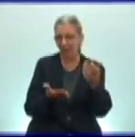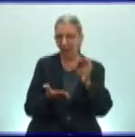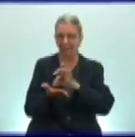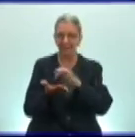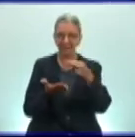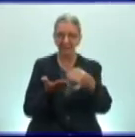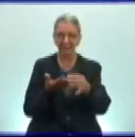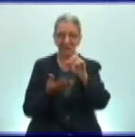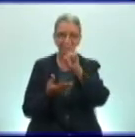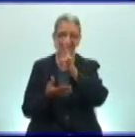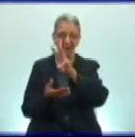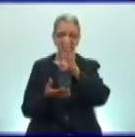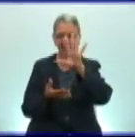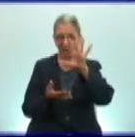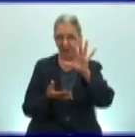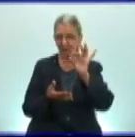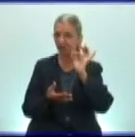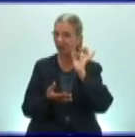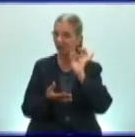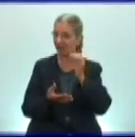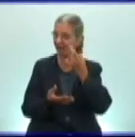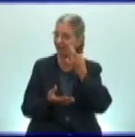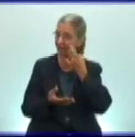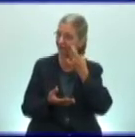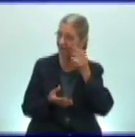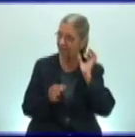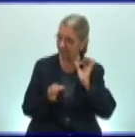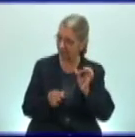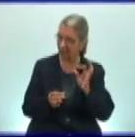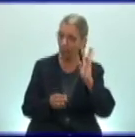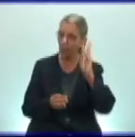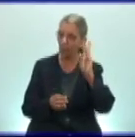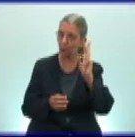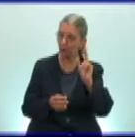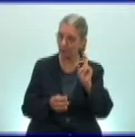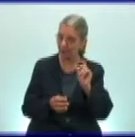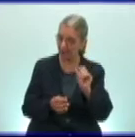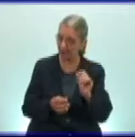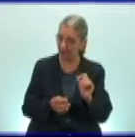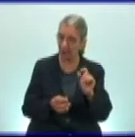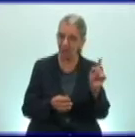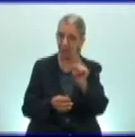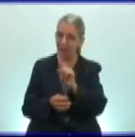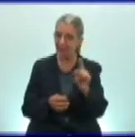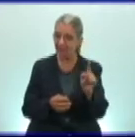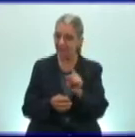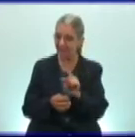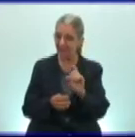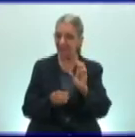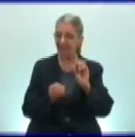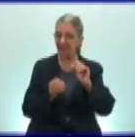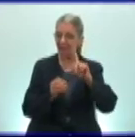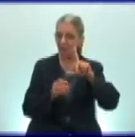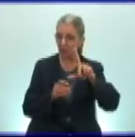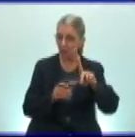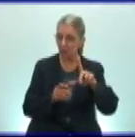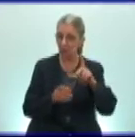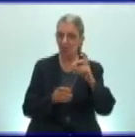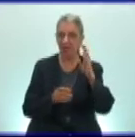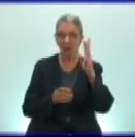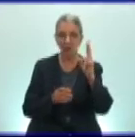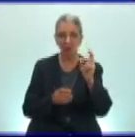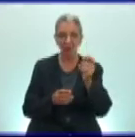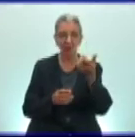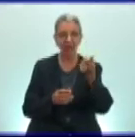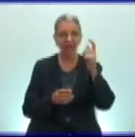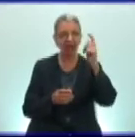página 35. Insisto que el número atómico, que se representa con la letra Z mayúscula, nos indica la cantidad